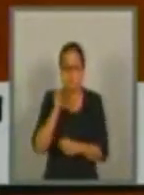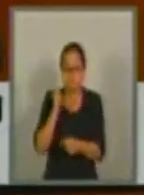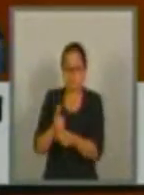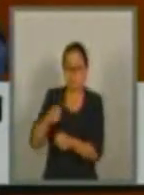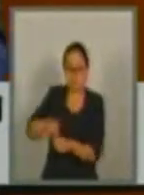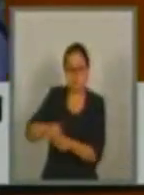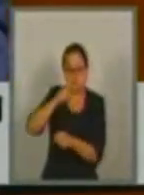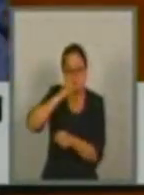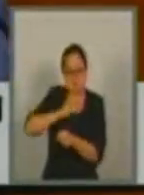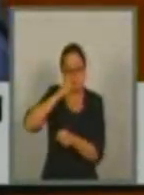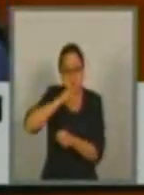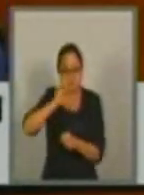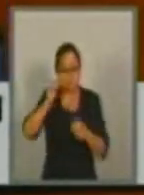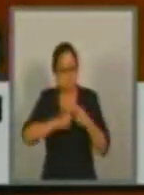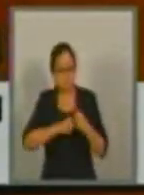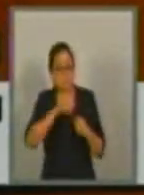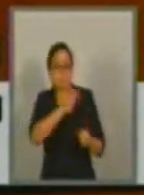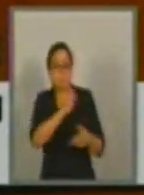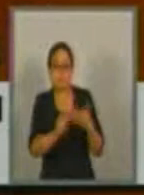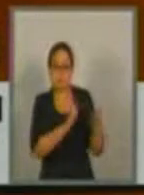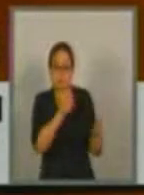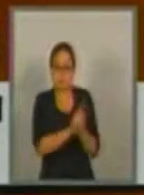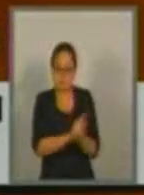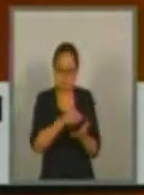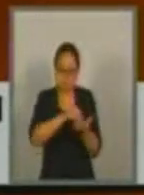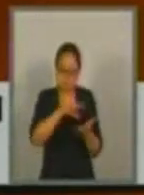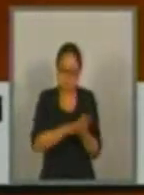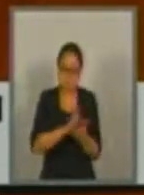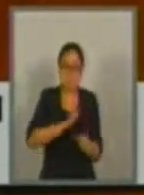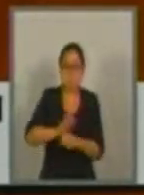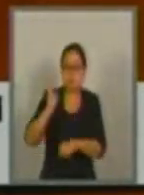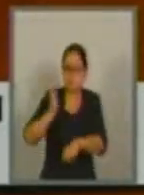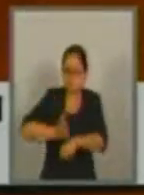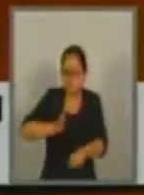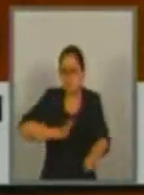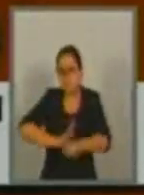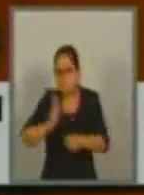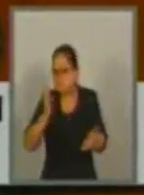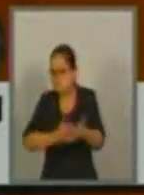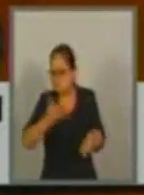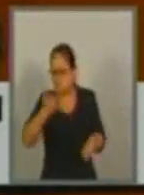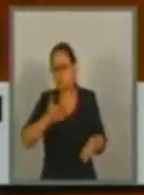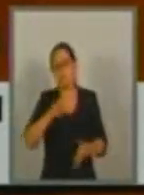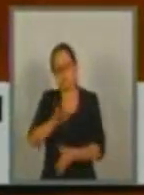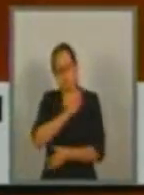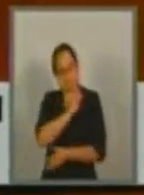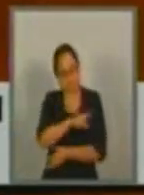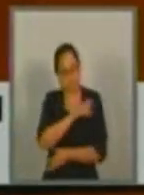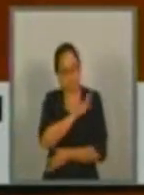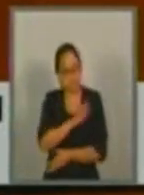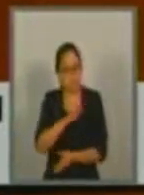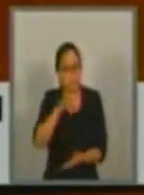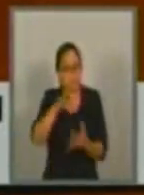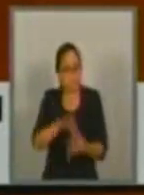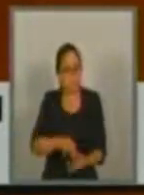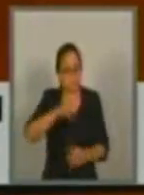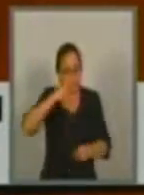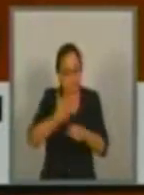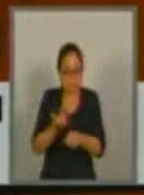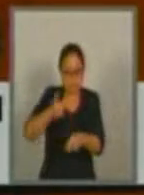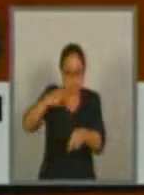alguna irregularidad, la ley preverá infracciones y sanciones que puedan constituir